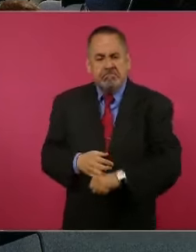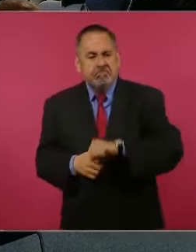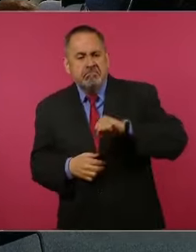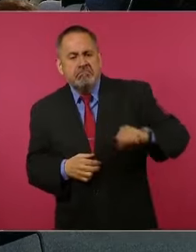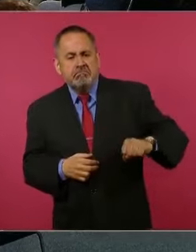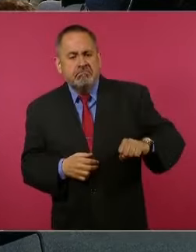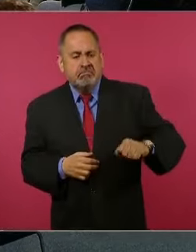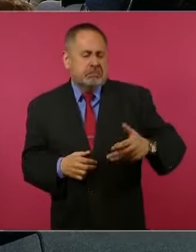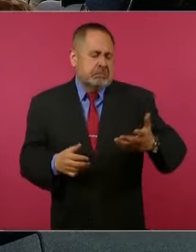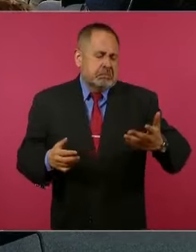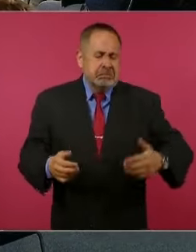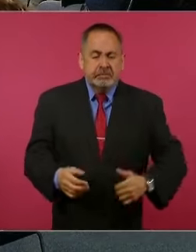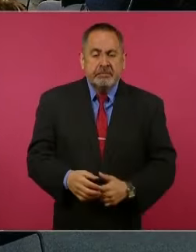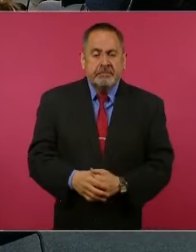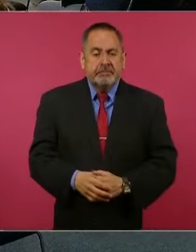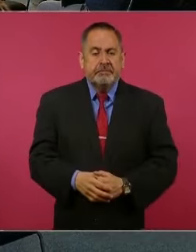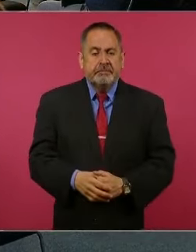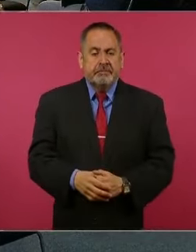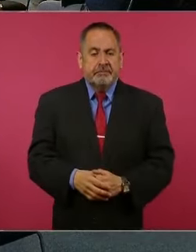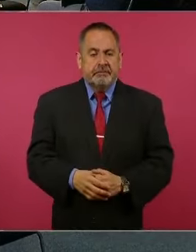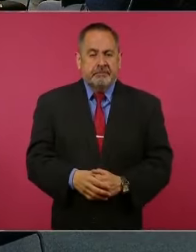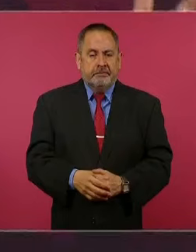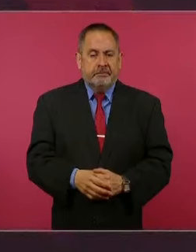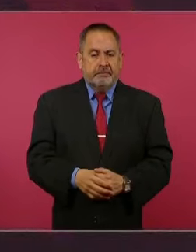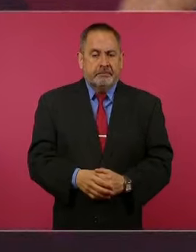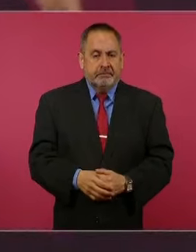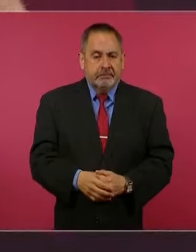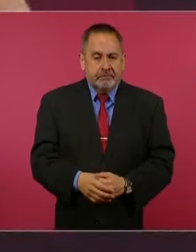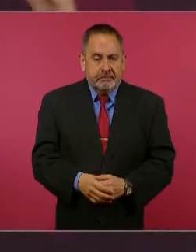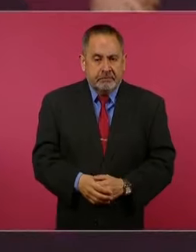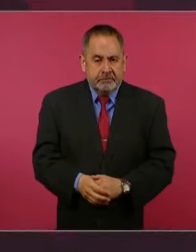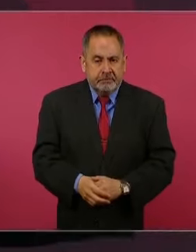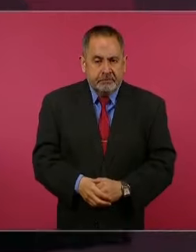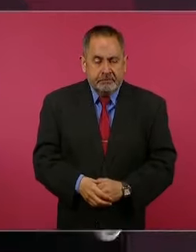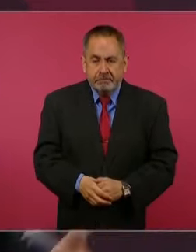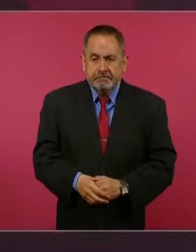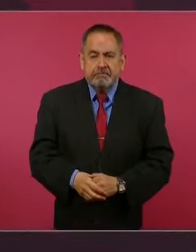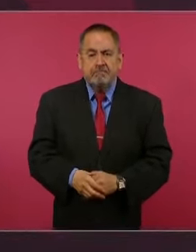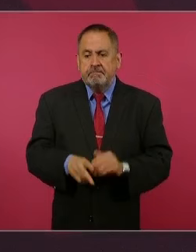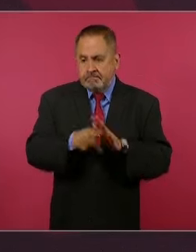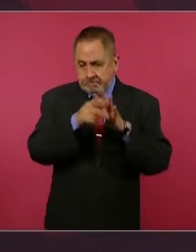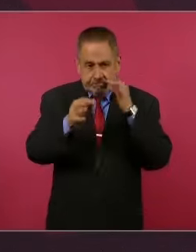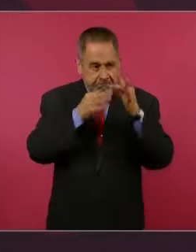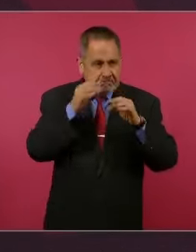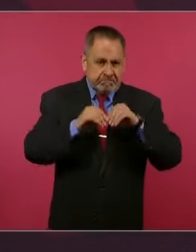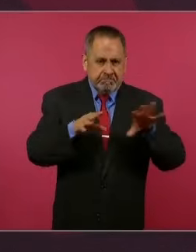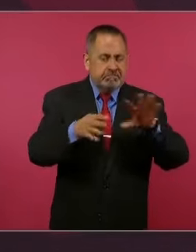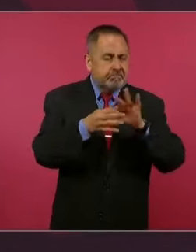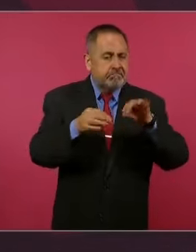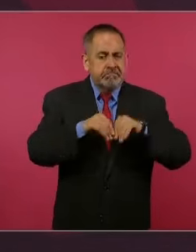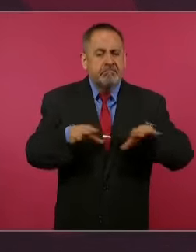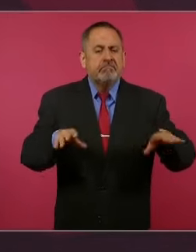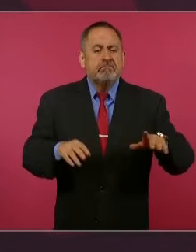son porque eh el periodismo sea